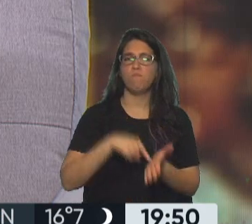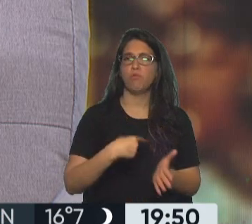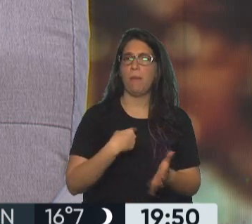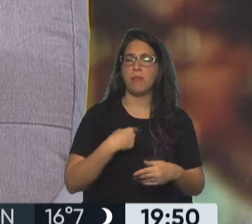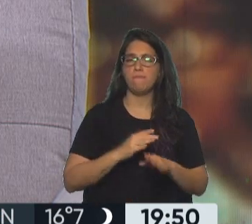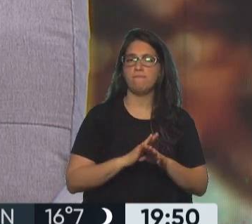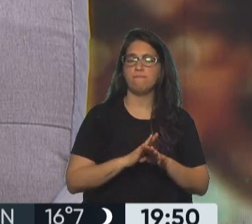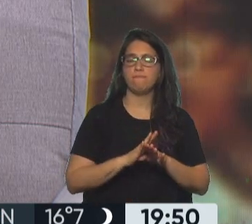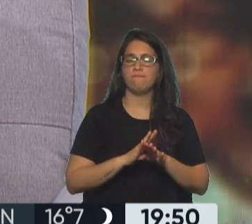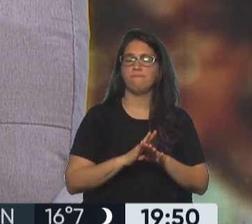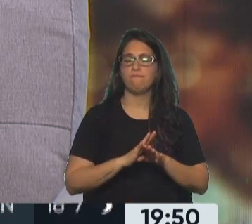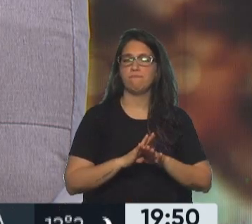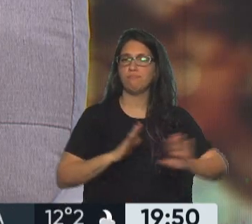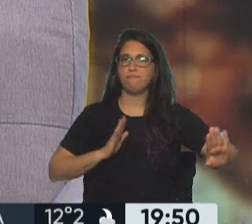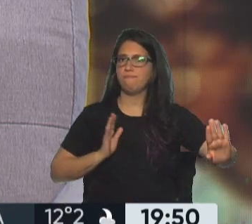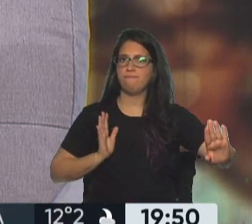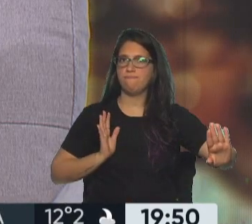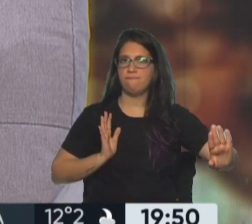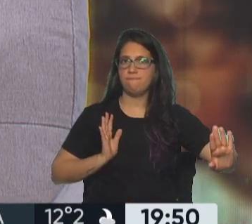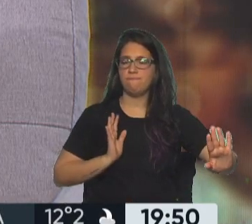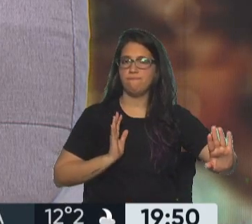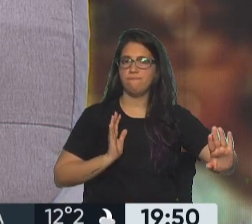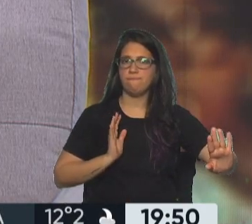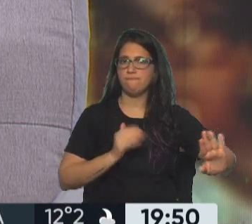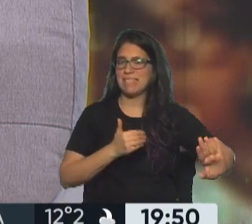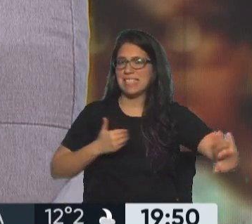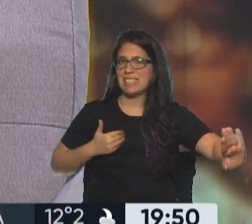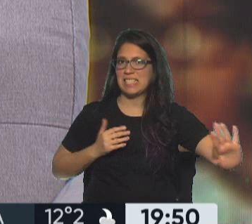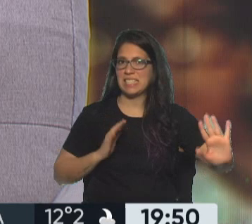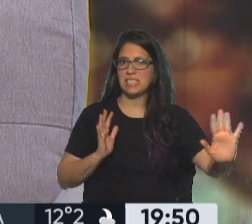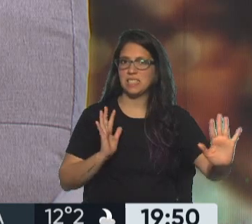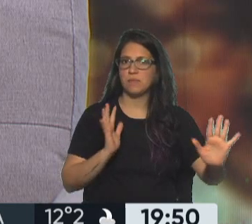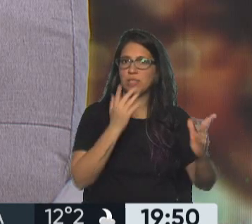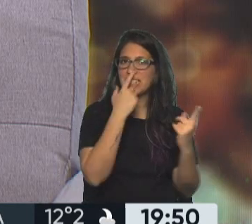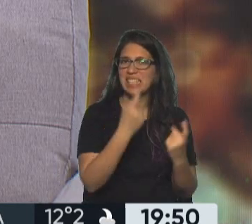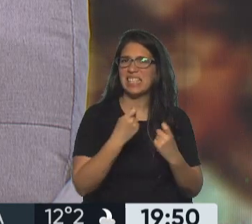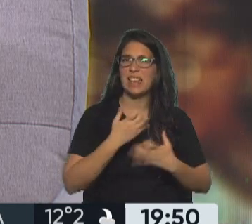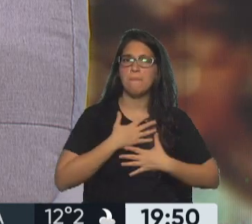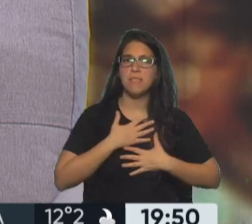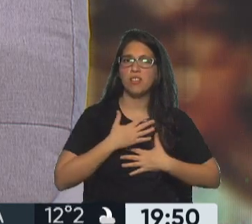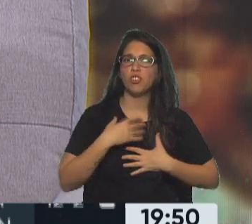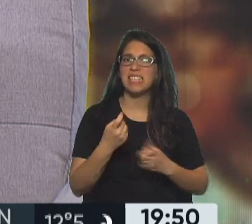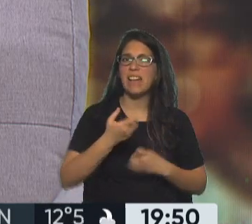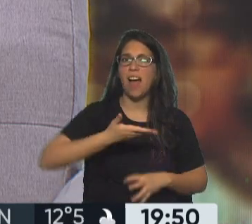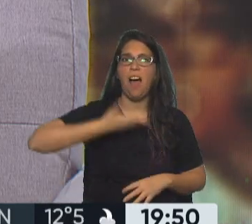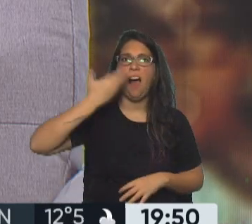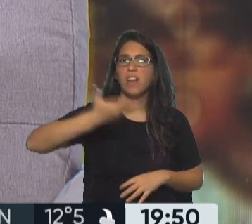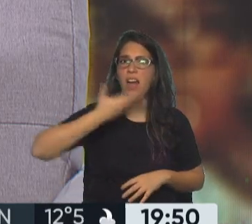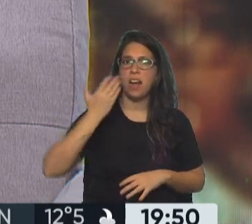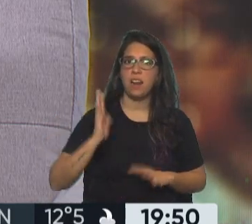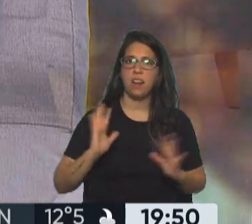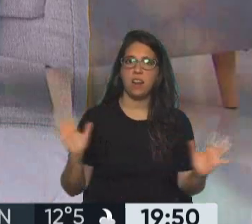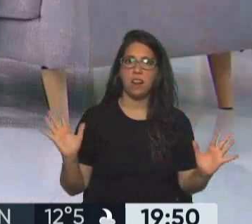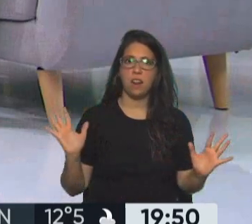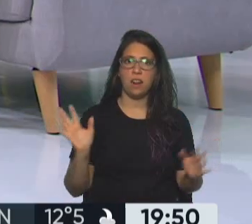y un distanciamiento que después desemboca en una necesidad casi sintomática mía de hablar. Yo siempre digo... Bueno,